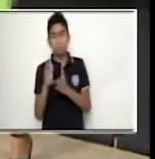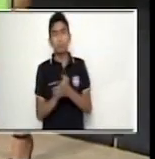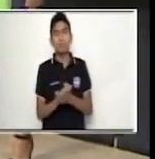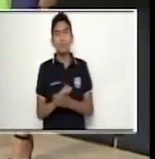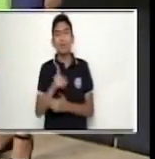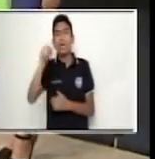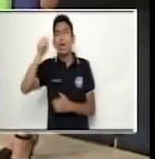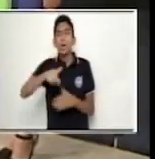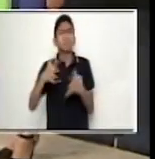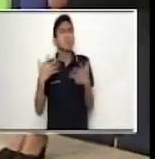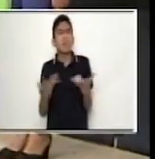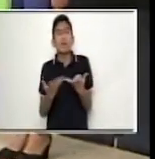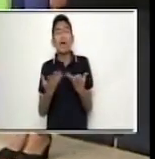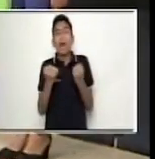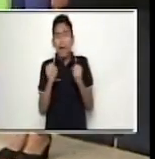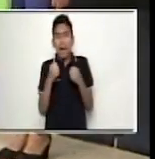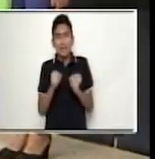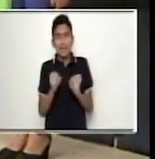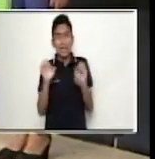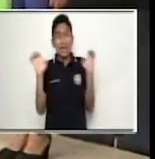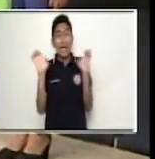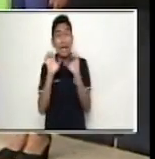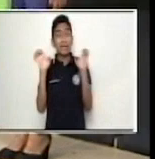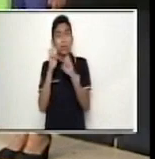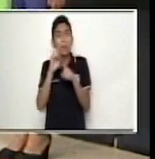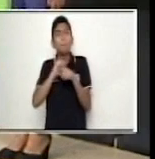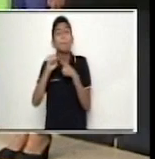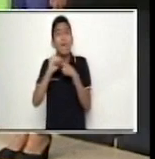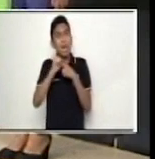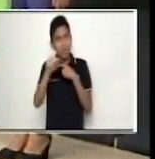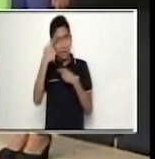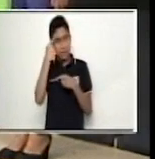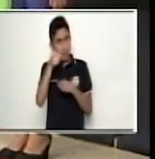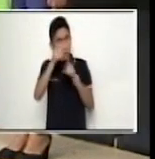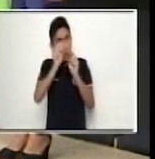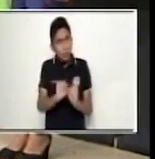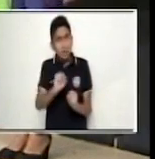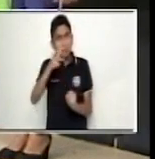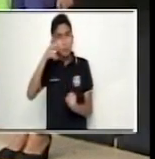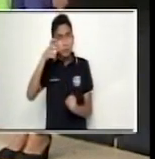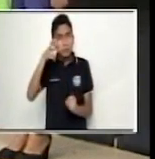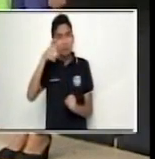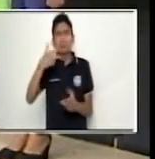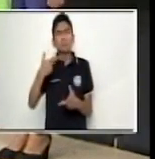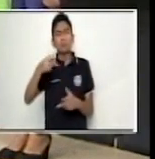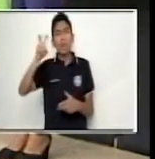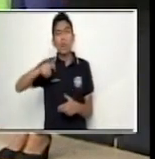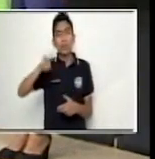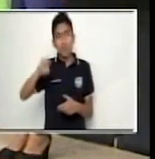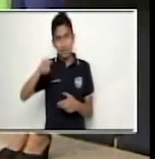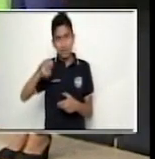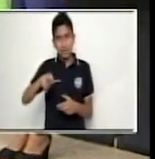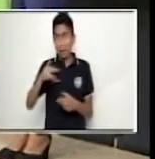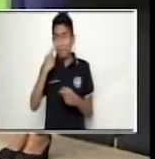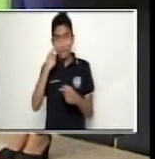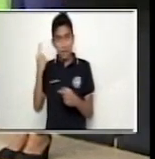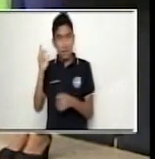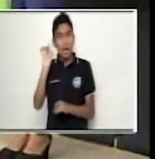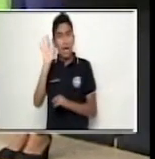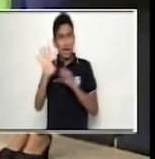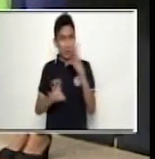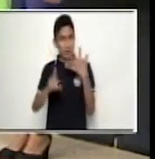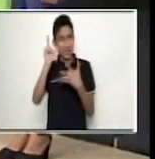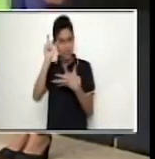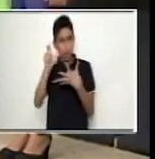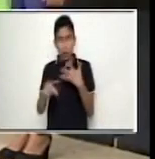a realizar otros ejercicios. Y para esto vamos a necesitar los diferentes materiales que